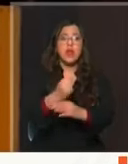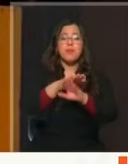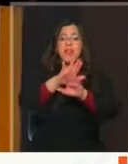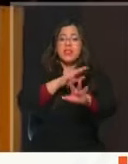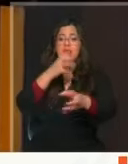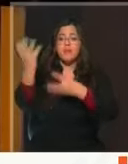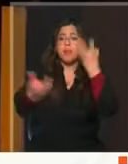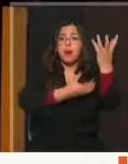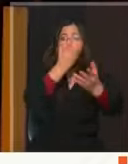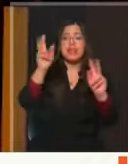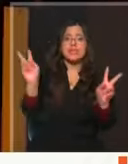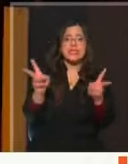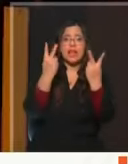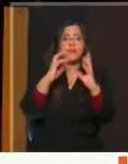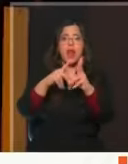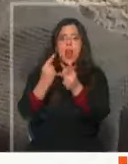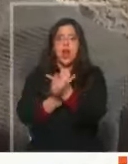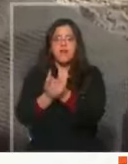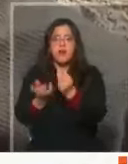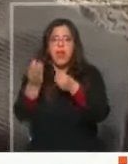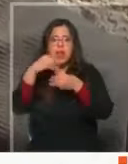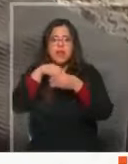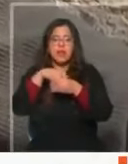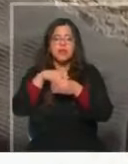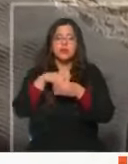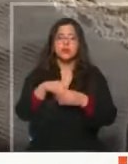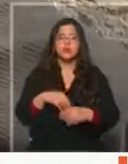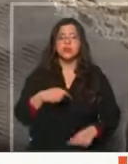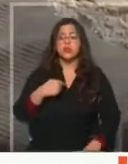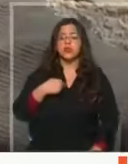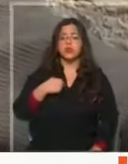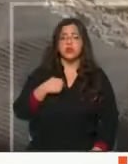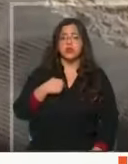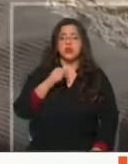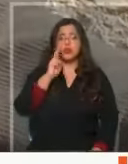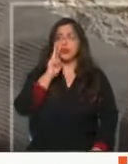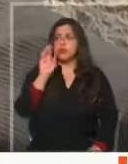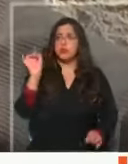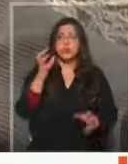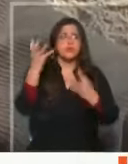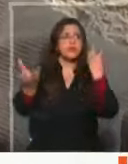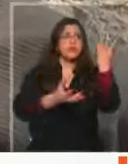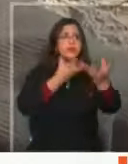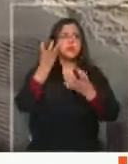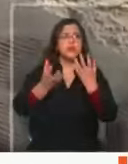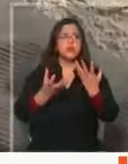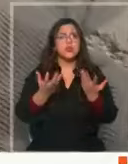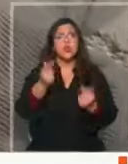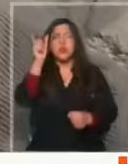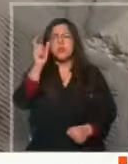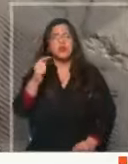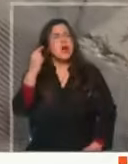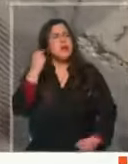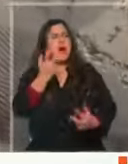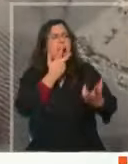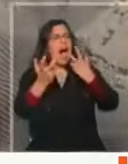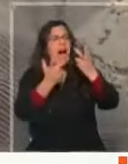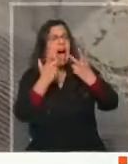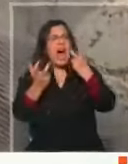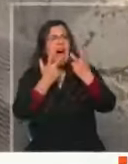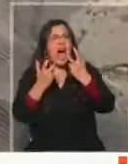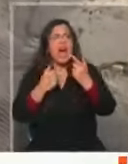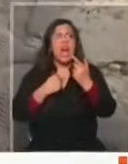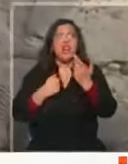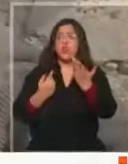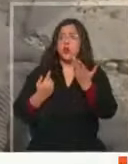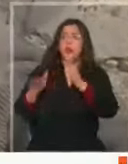y salvar a la familia al interior. Yo vi llama nomás porque desperté con alguien gritó. Para proteger mi casa, yo